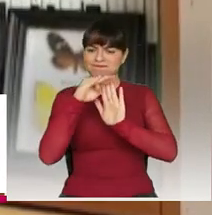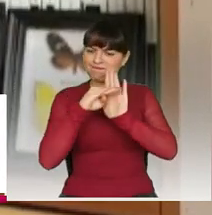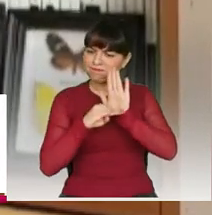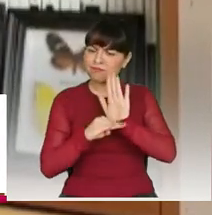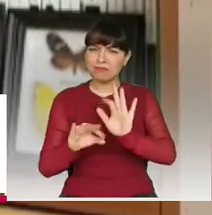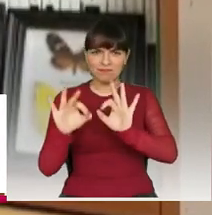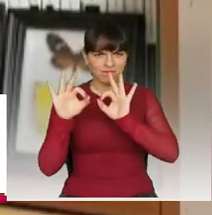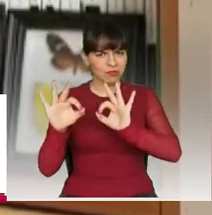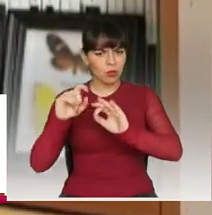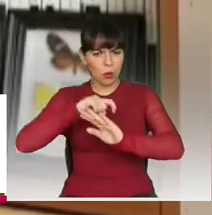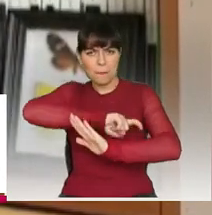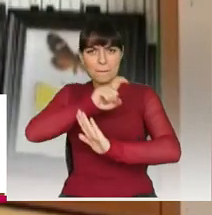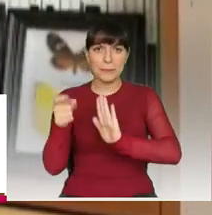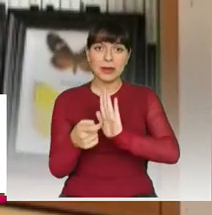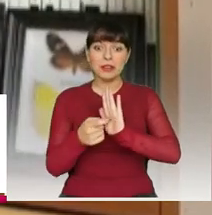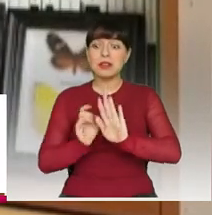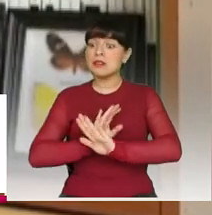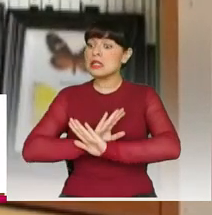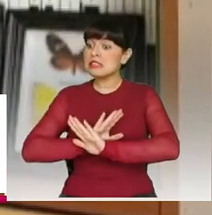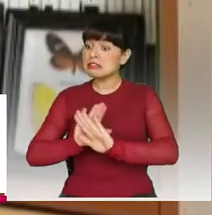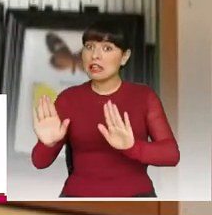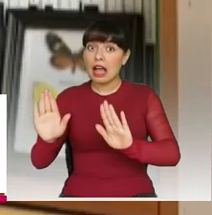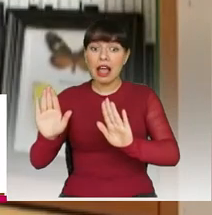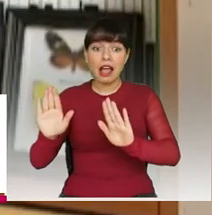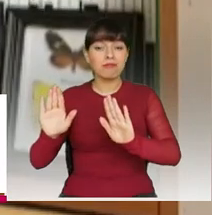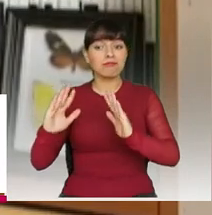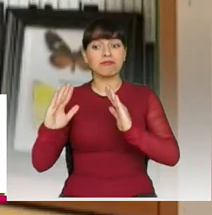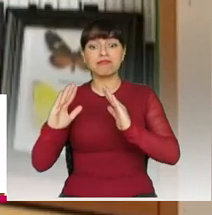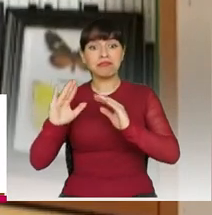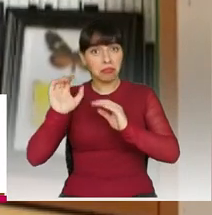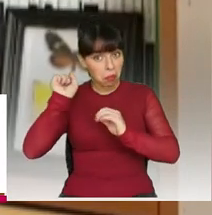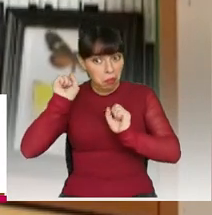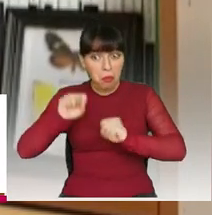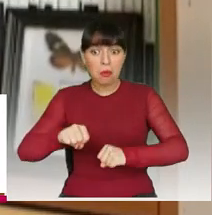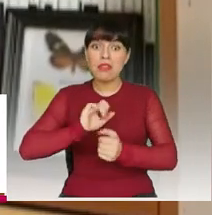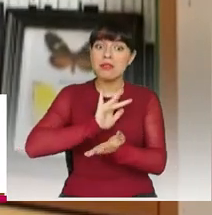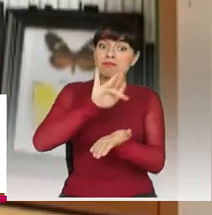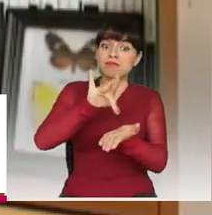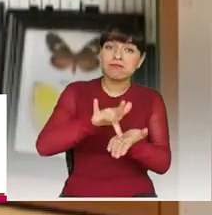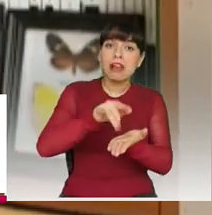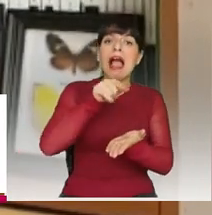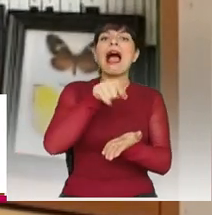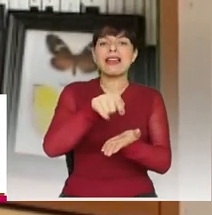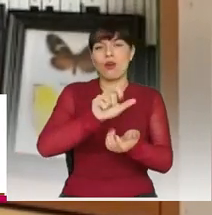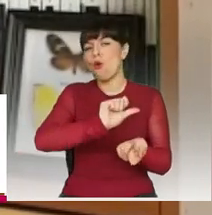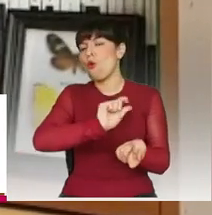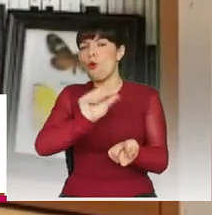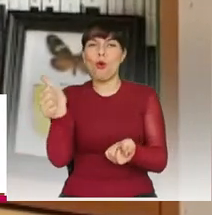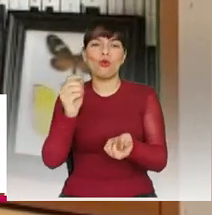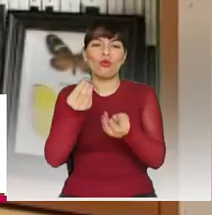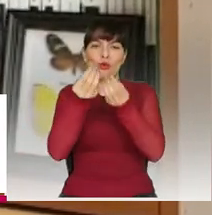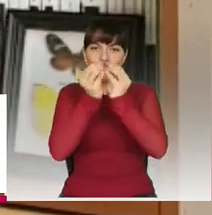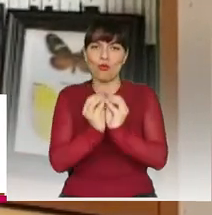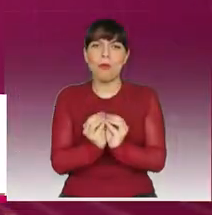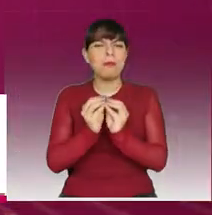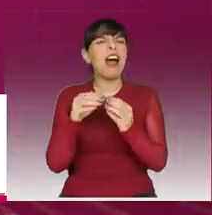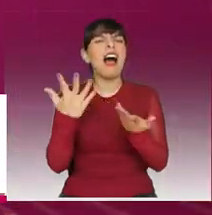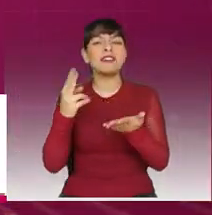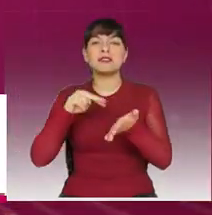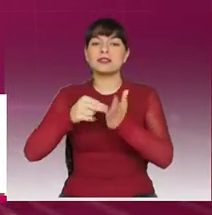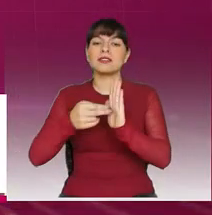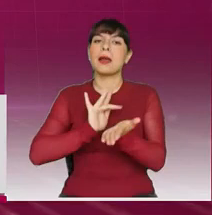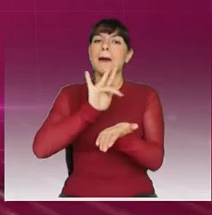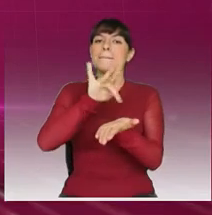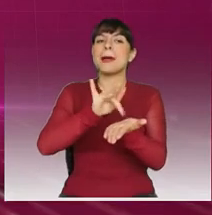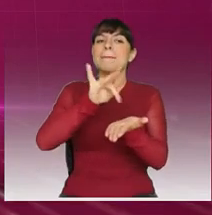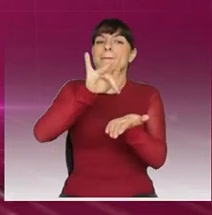a la presencialidad plena, pues un modelo blended, que significa una presencialidad mejorada. Los